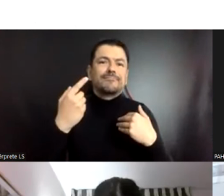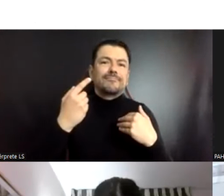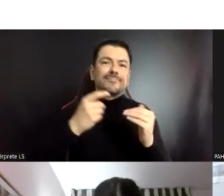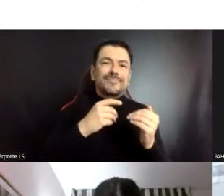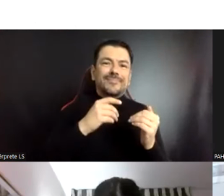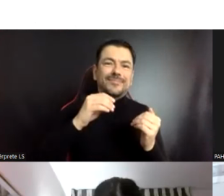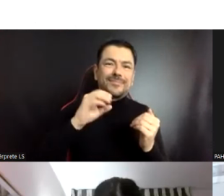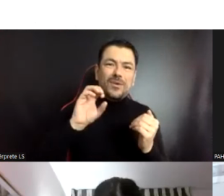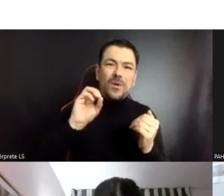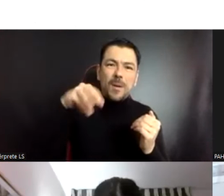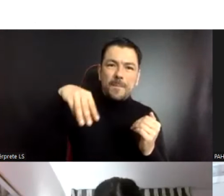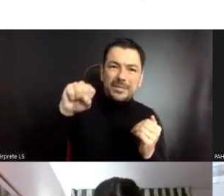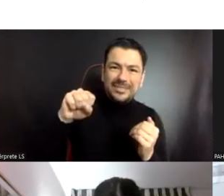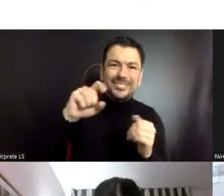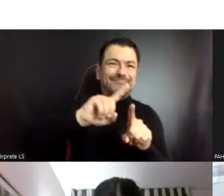equipos,